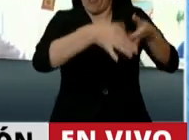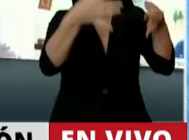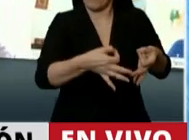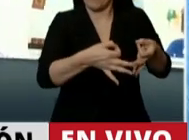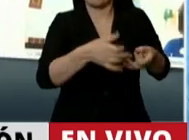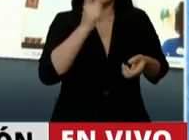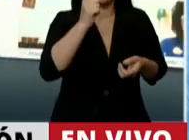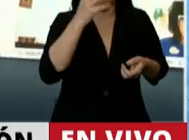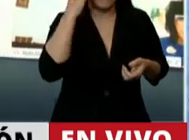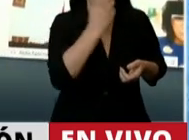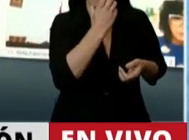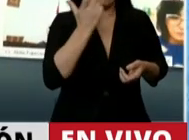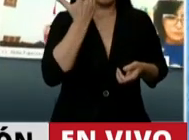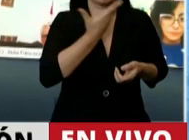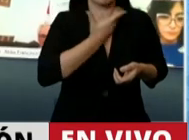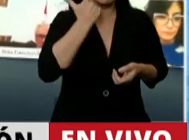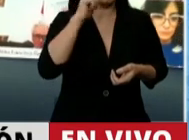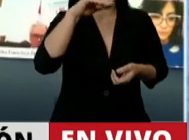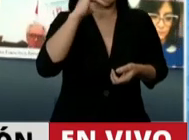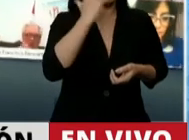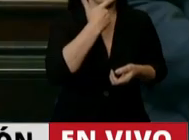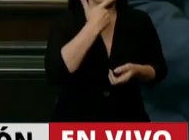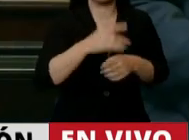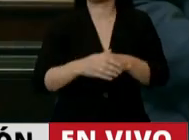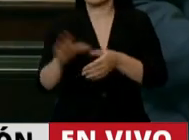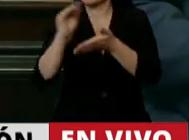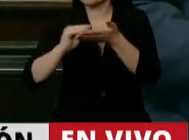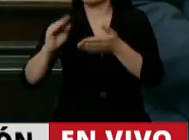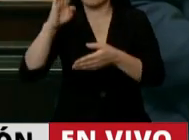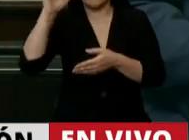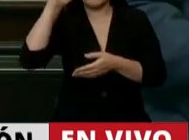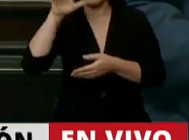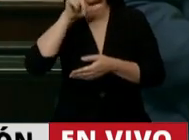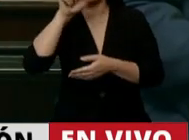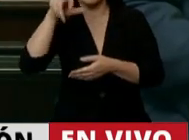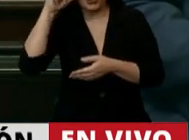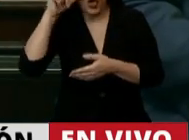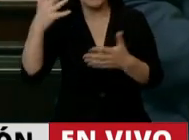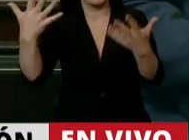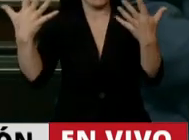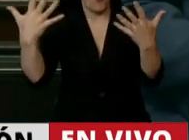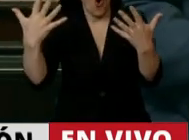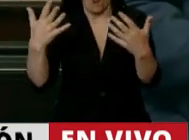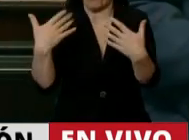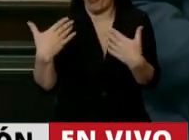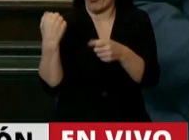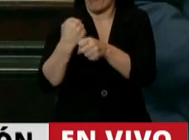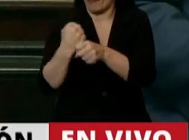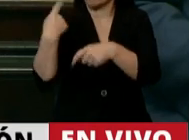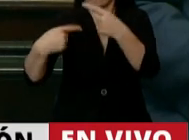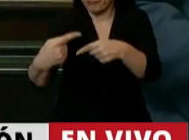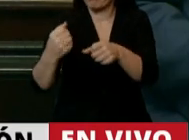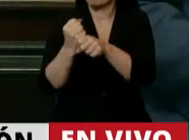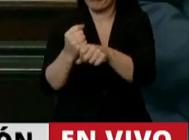Daniel Filmus. A la diputada Bertone, claro que podemos trabajar y seguir trabajando en los proyectos